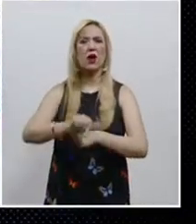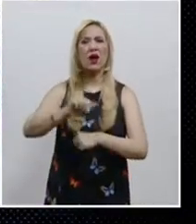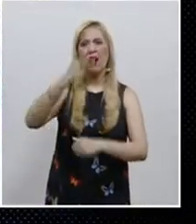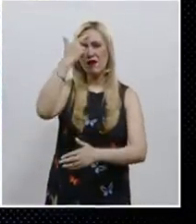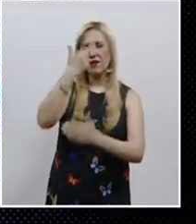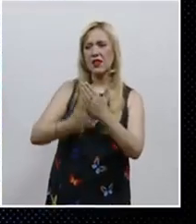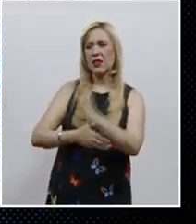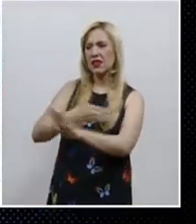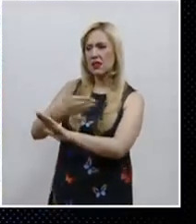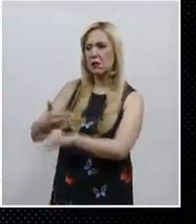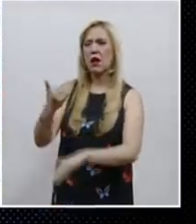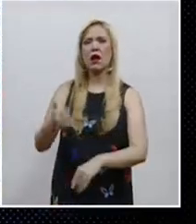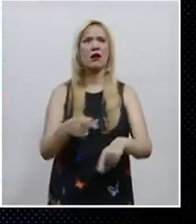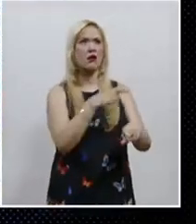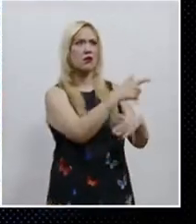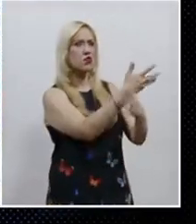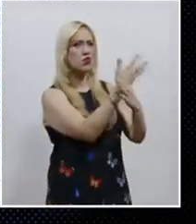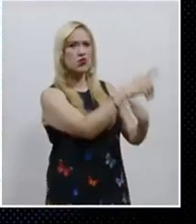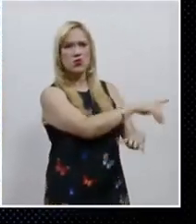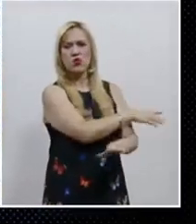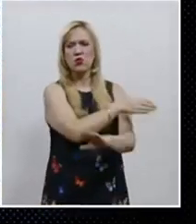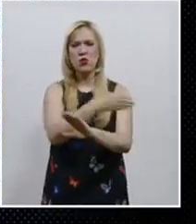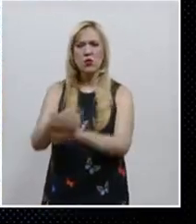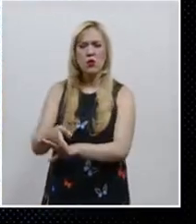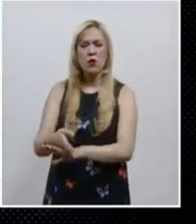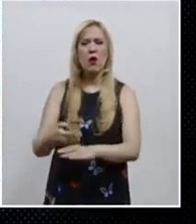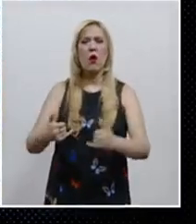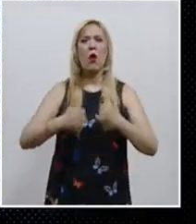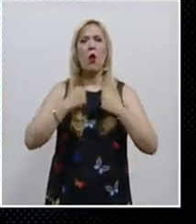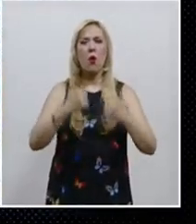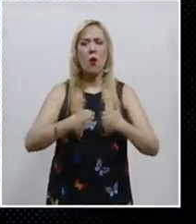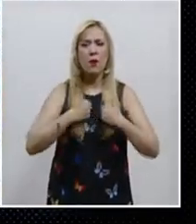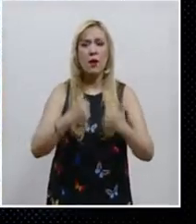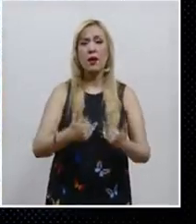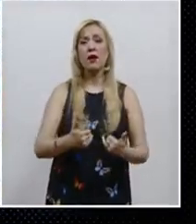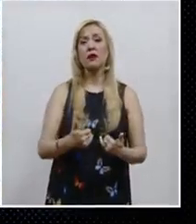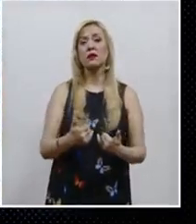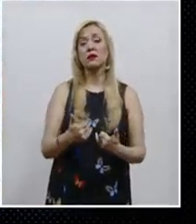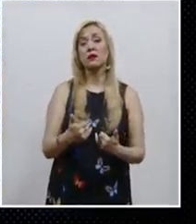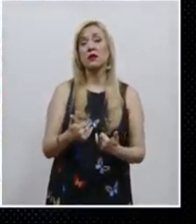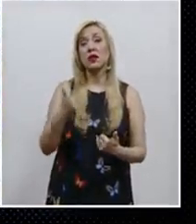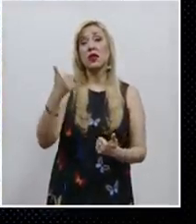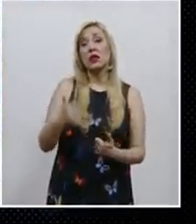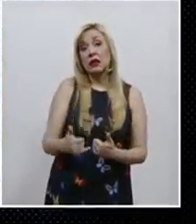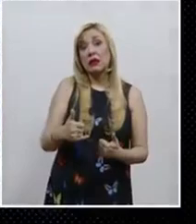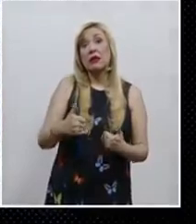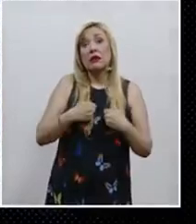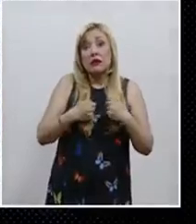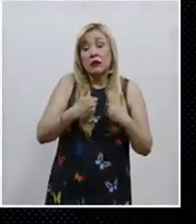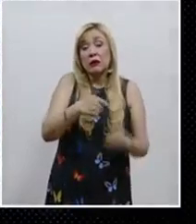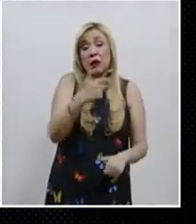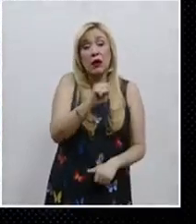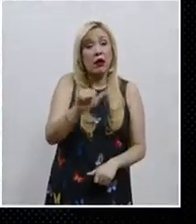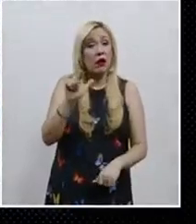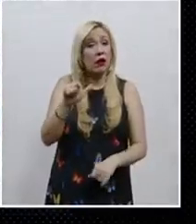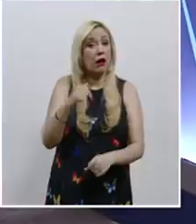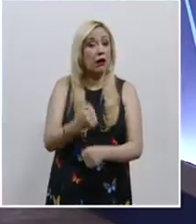de victimarios, por parte de jóvenes y adolescentes. Poder Informativo, Rosy